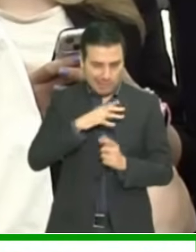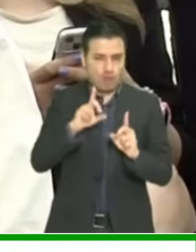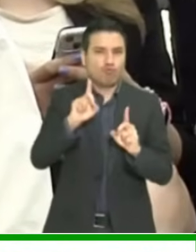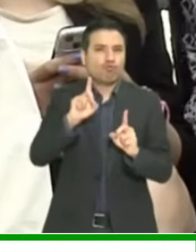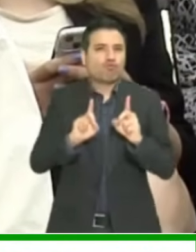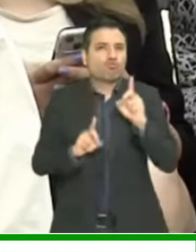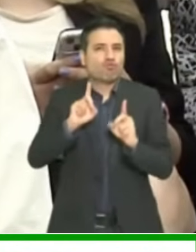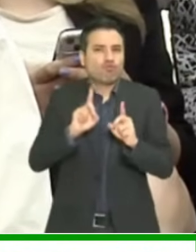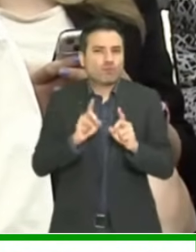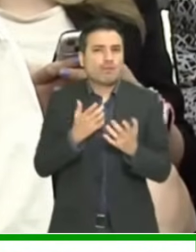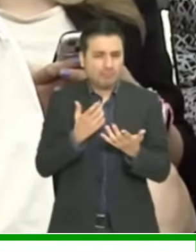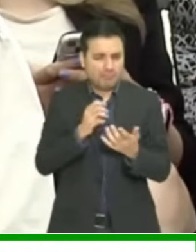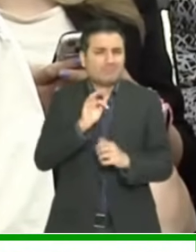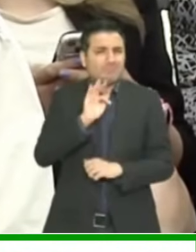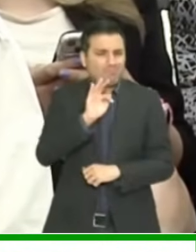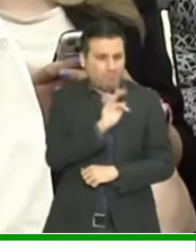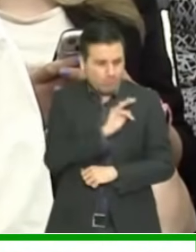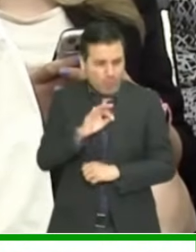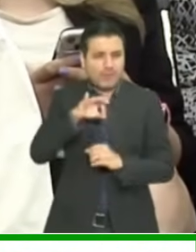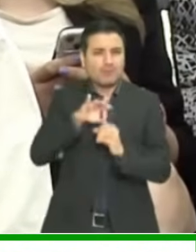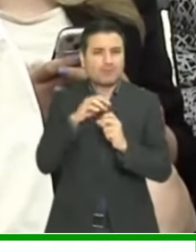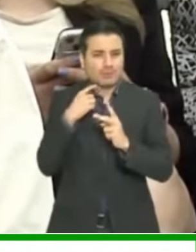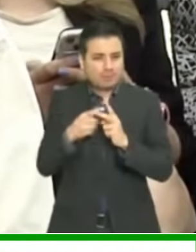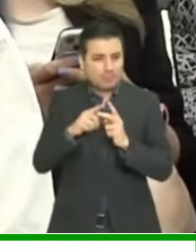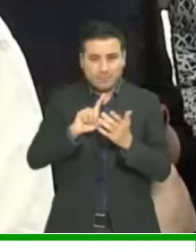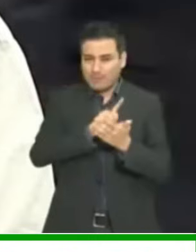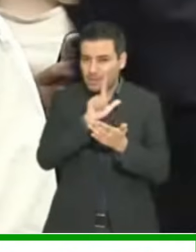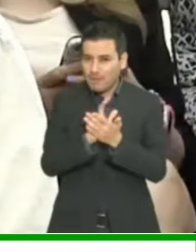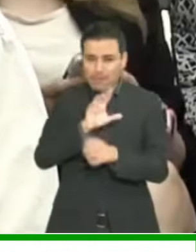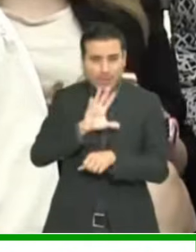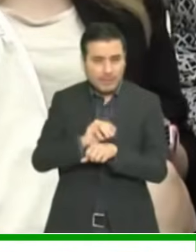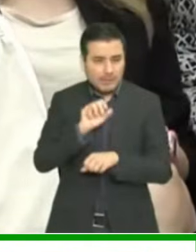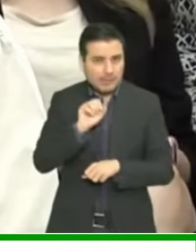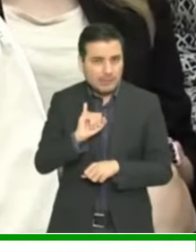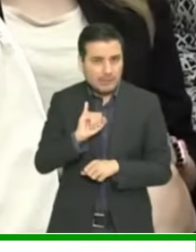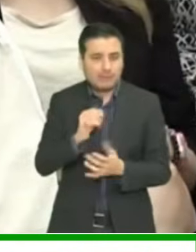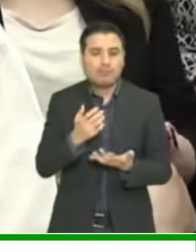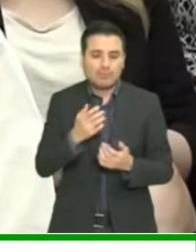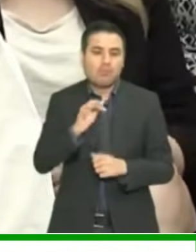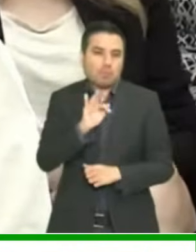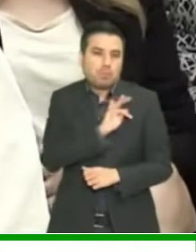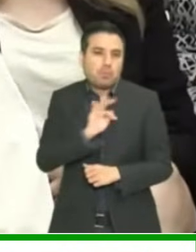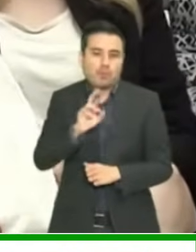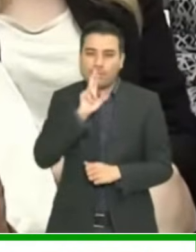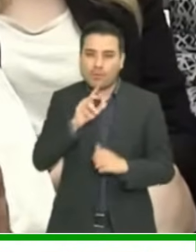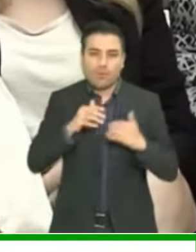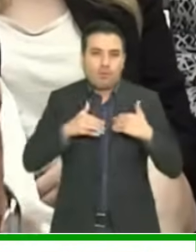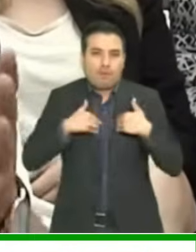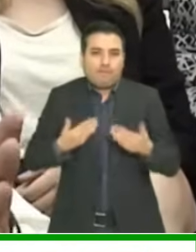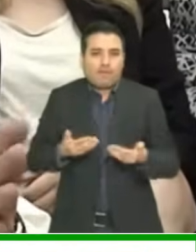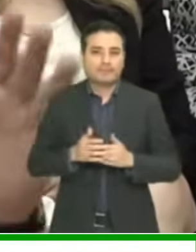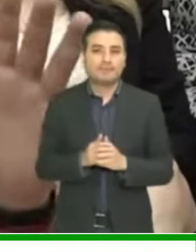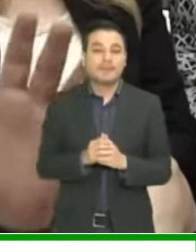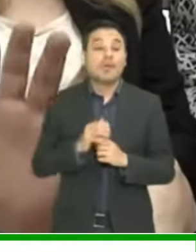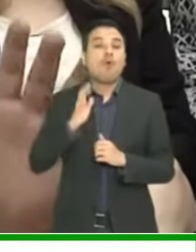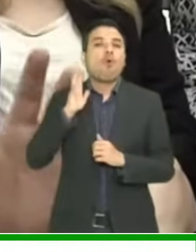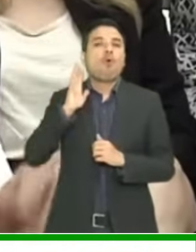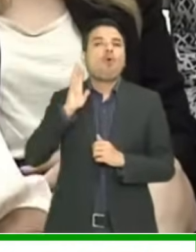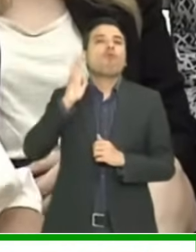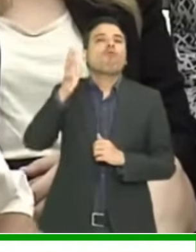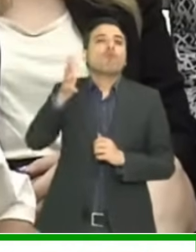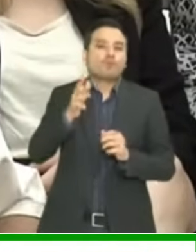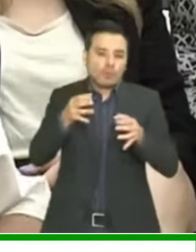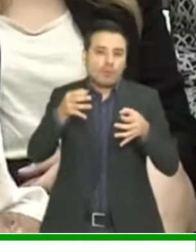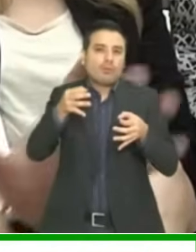ejercicio legal, es un ejercicio necesario y que me parece que ayuda a la certeza. Llegará el momento posterior de la